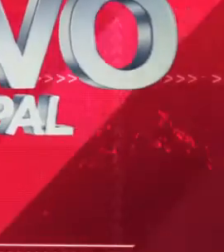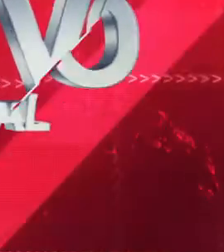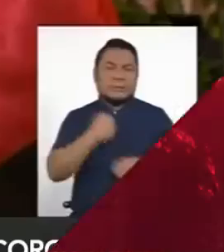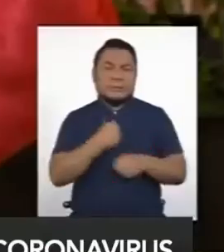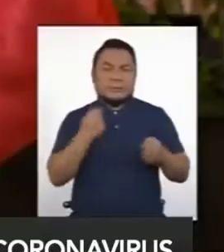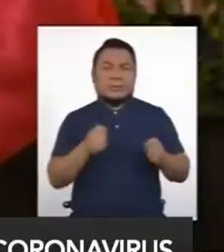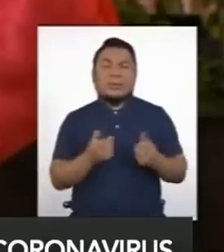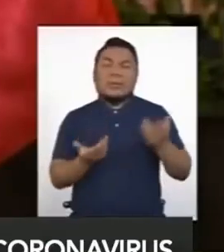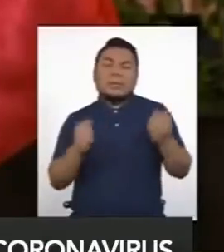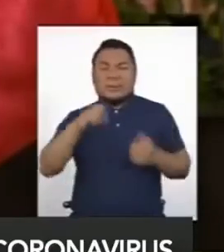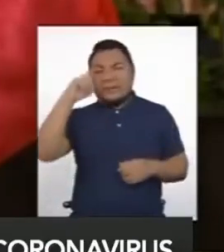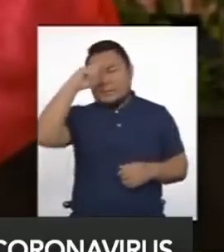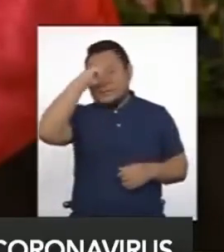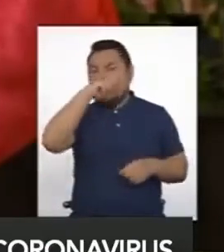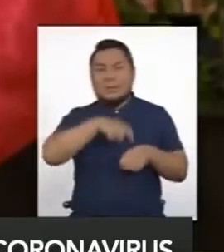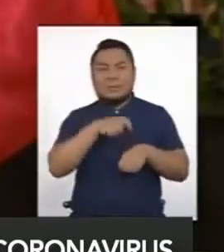Esta situación.